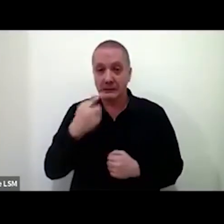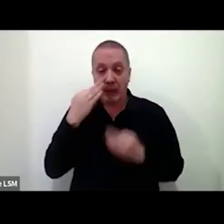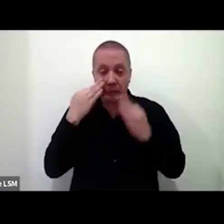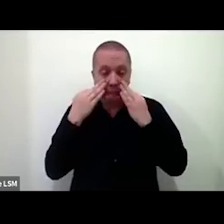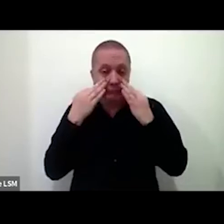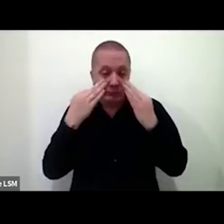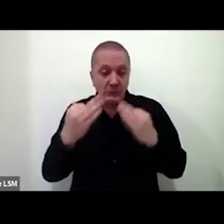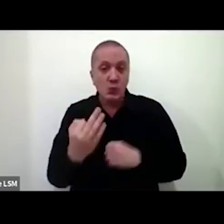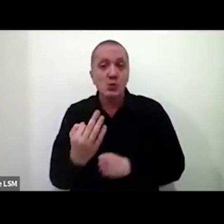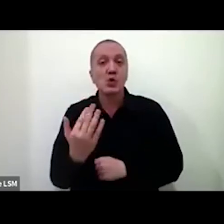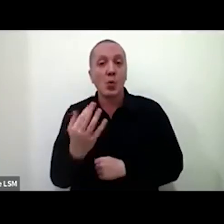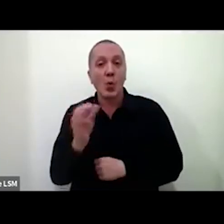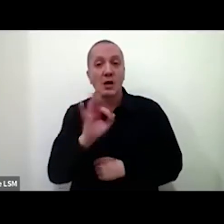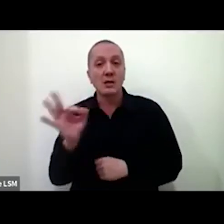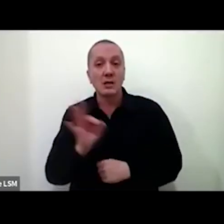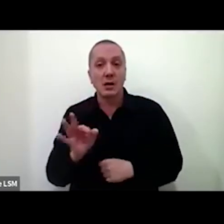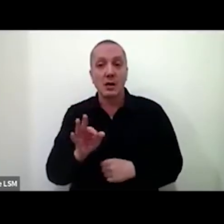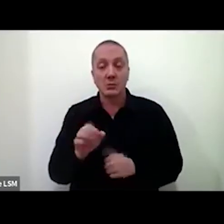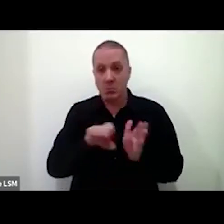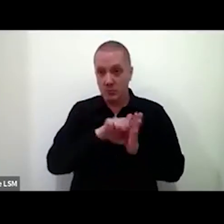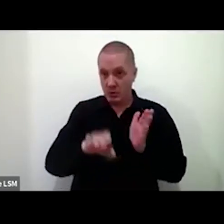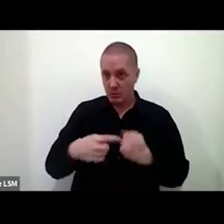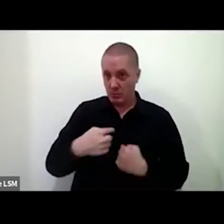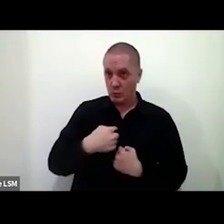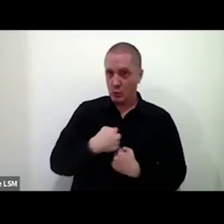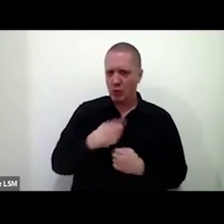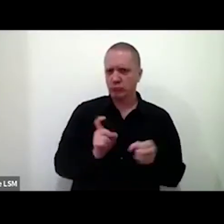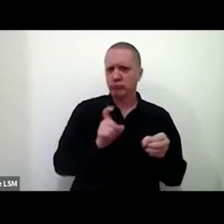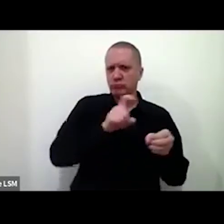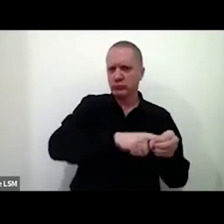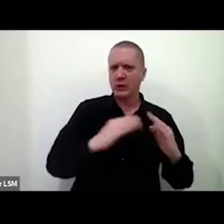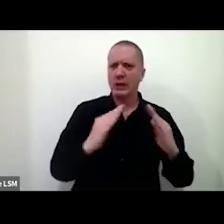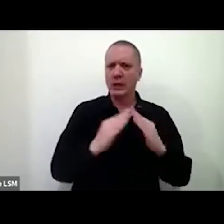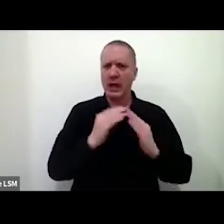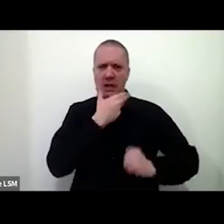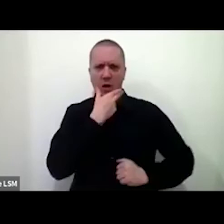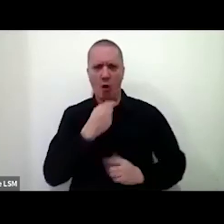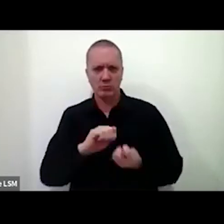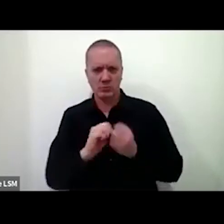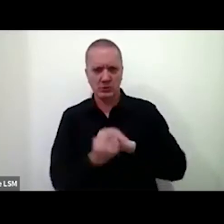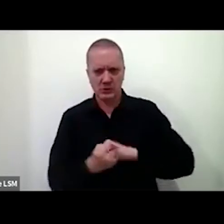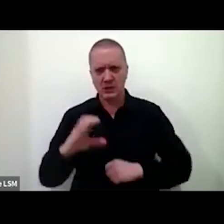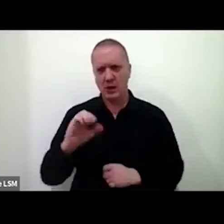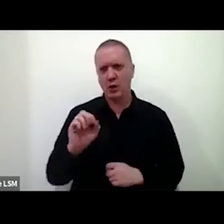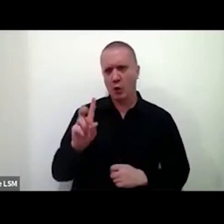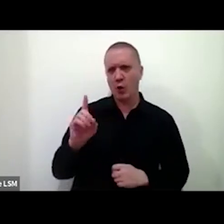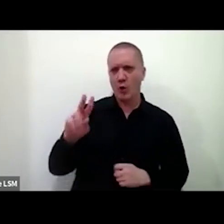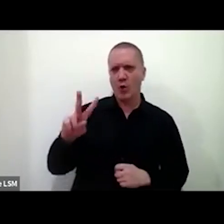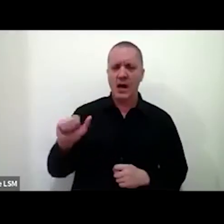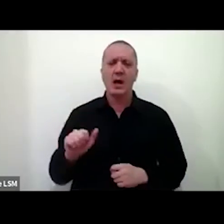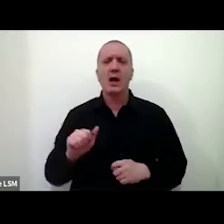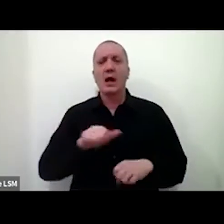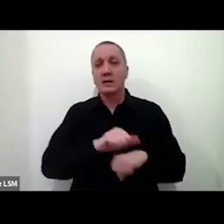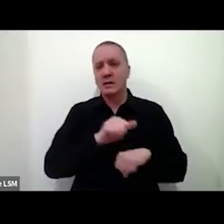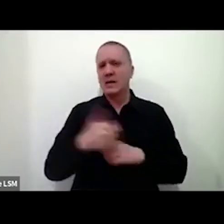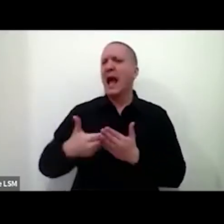50%. En mi caso, formo parte de la Casa de Varones Trans y de Familias de Córdoba. Antes de la pandemia éramos alrededor de 60